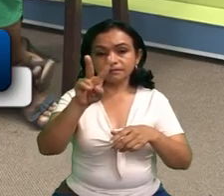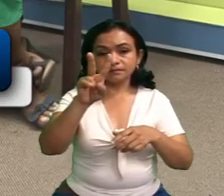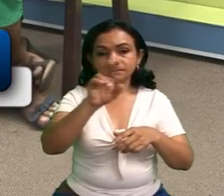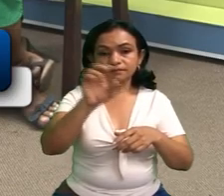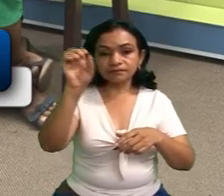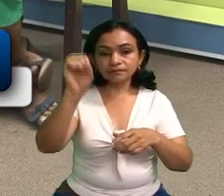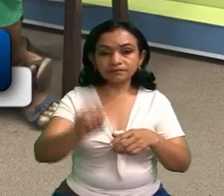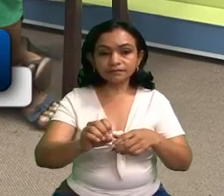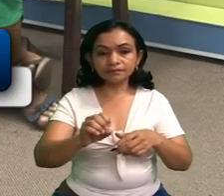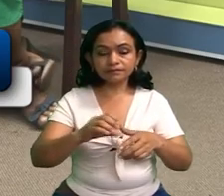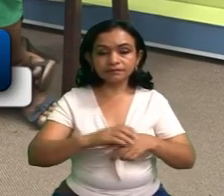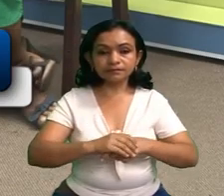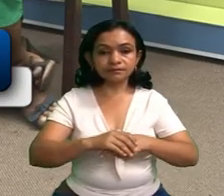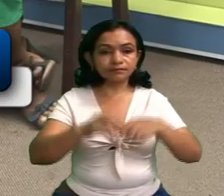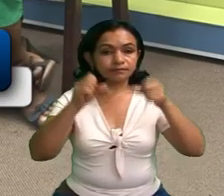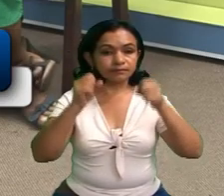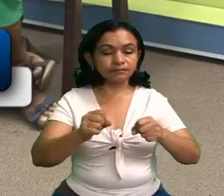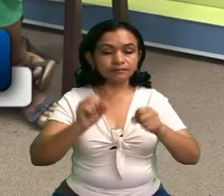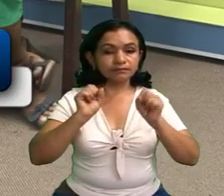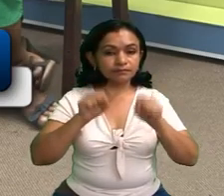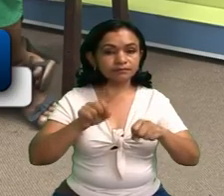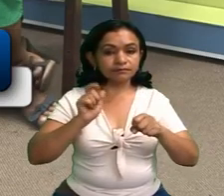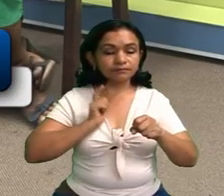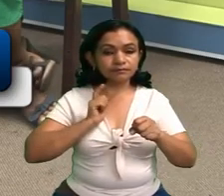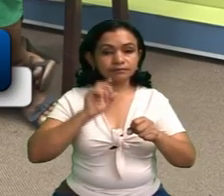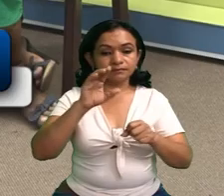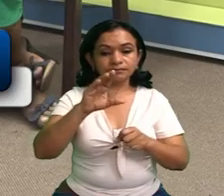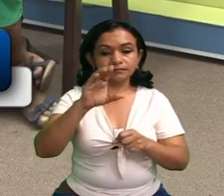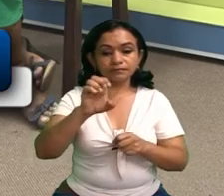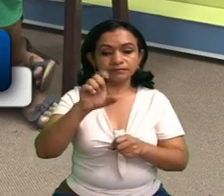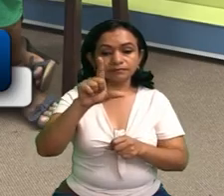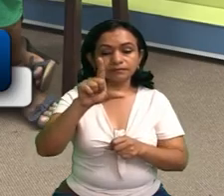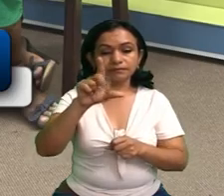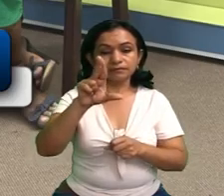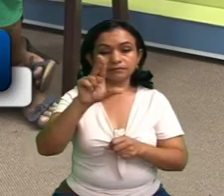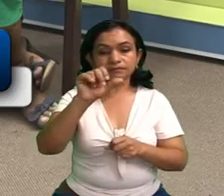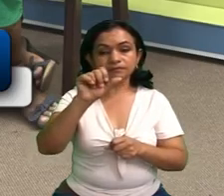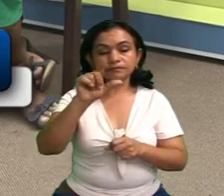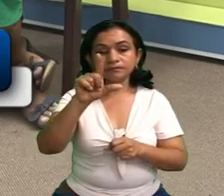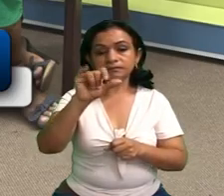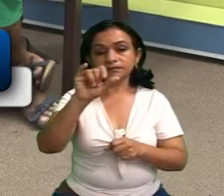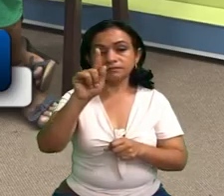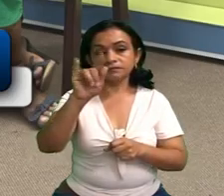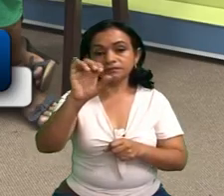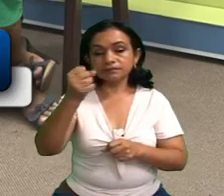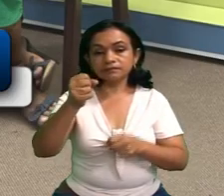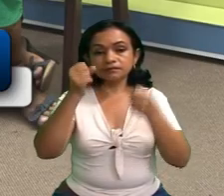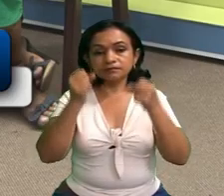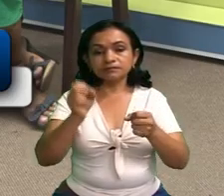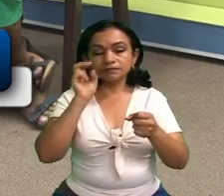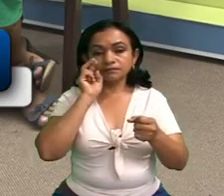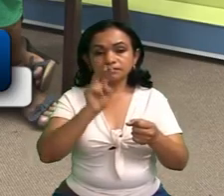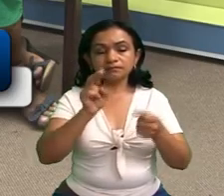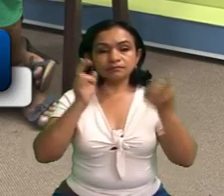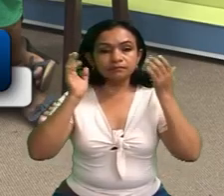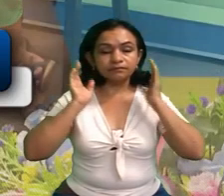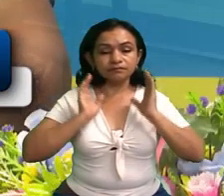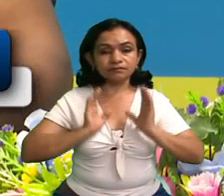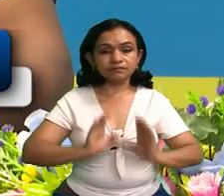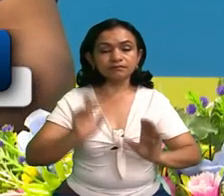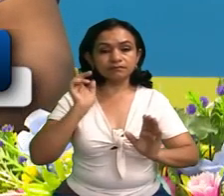2% de los varones pueden tener celulitis. Ahora, si se presentase celulitis en los varones, ¿en qué partes del cuerpo también